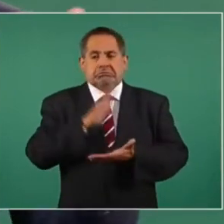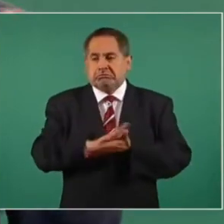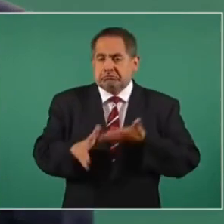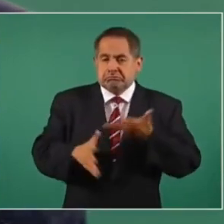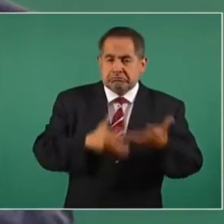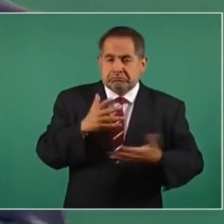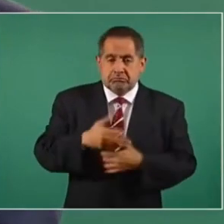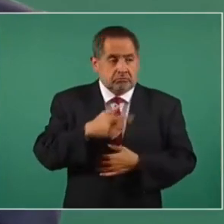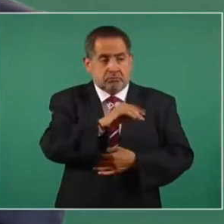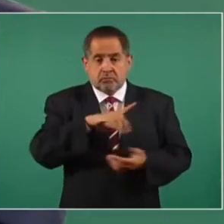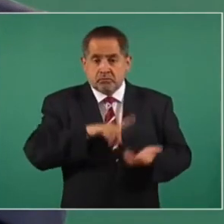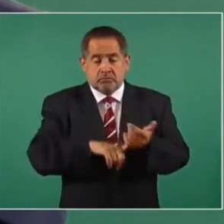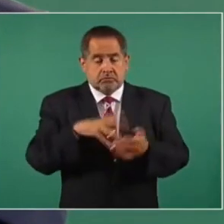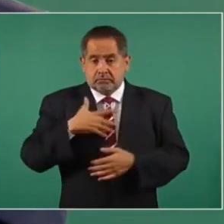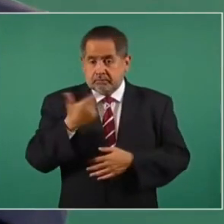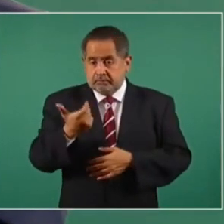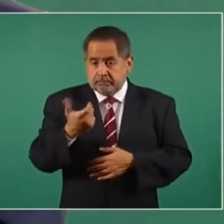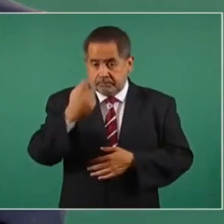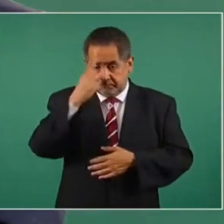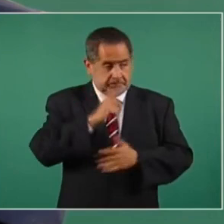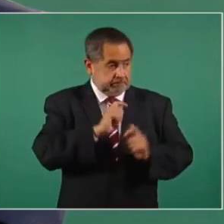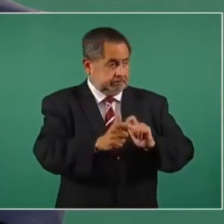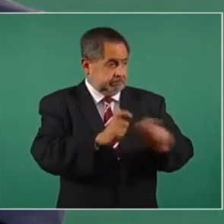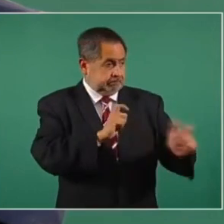tienen para pagar las nóminas.